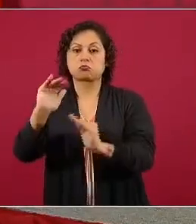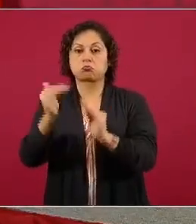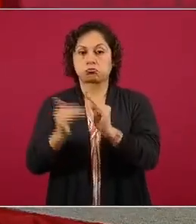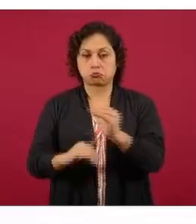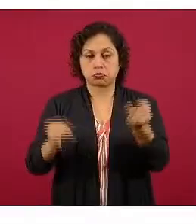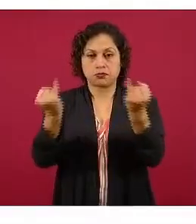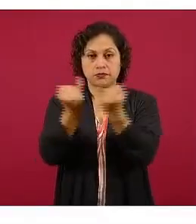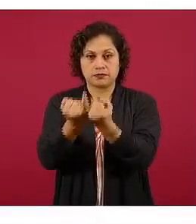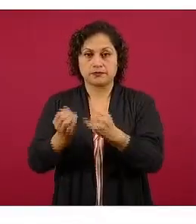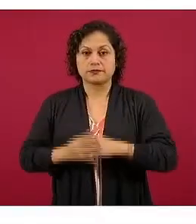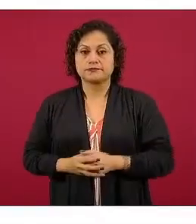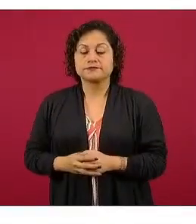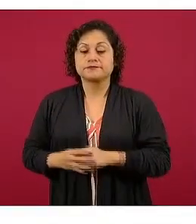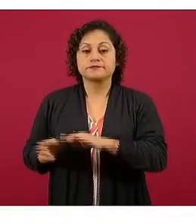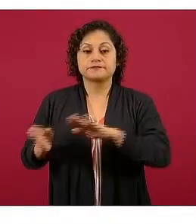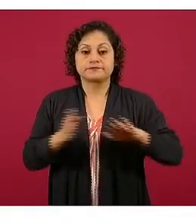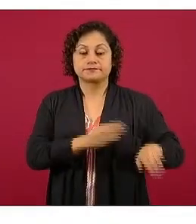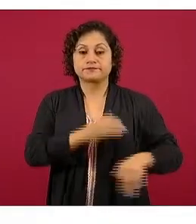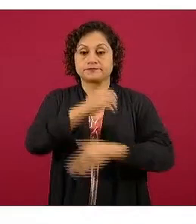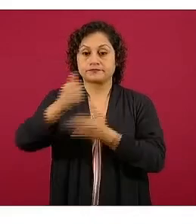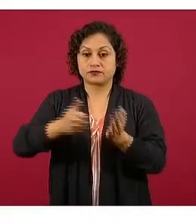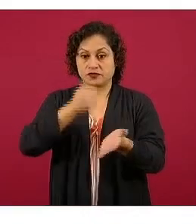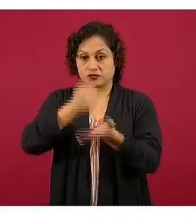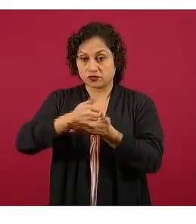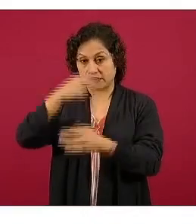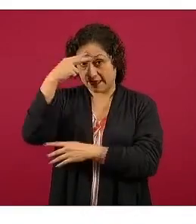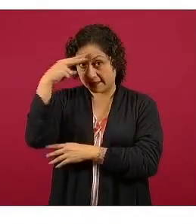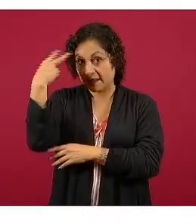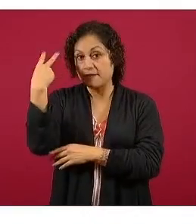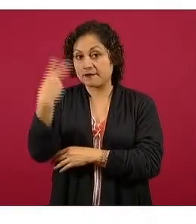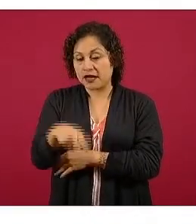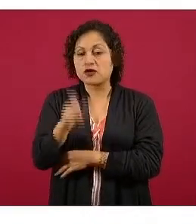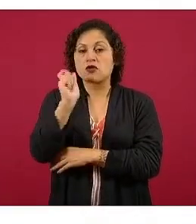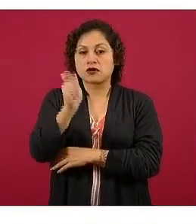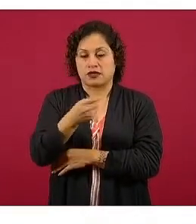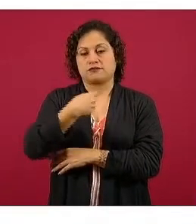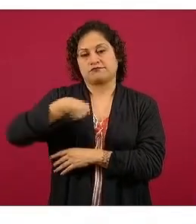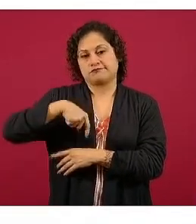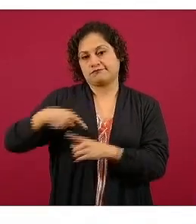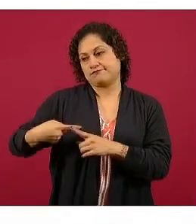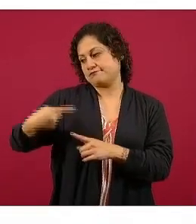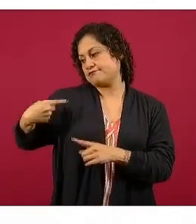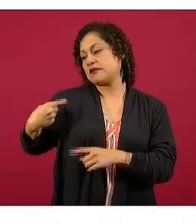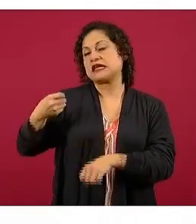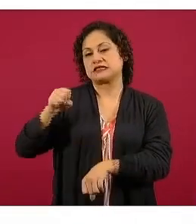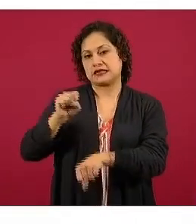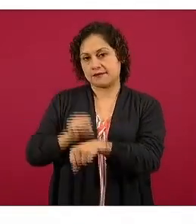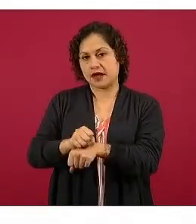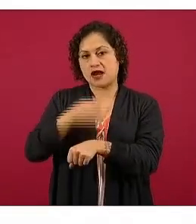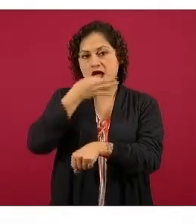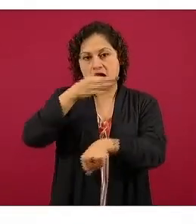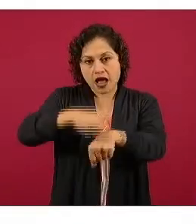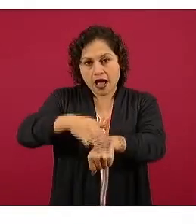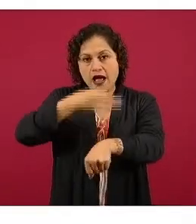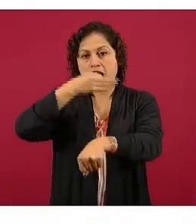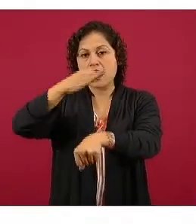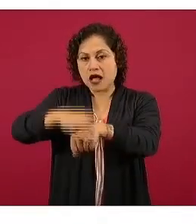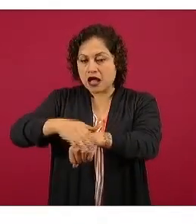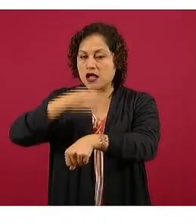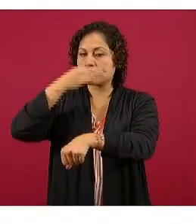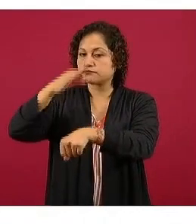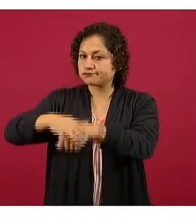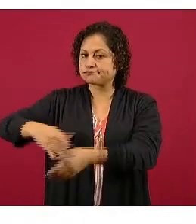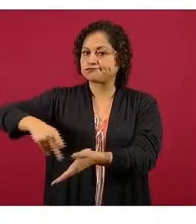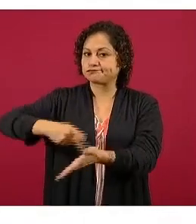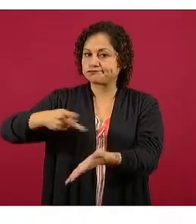favor. Ciudad de México, que hemos hecho el hincapié durante la semana previa, que tuvo un ascenso,